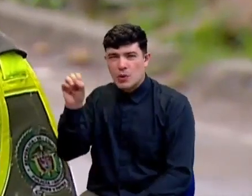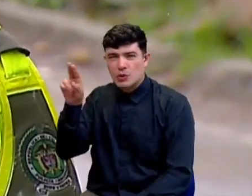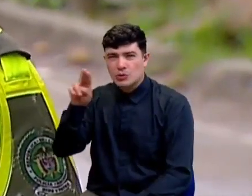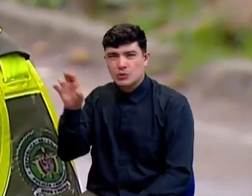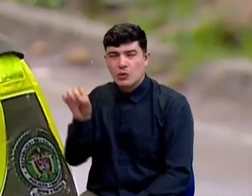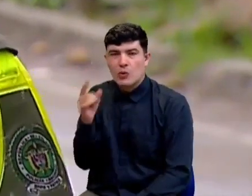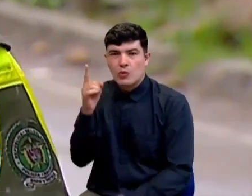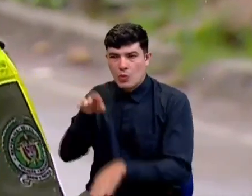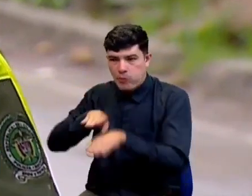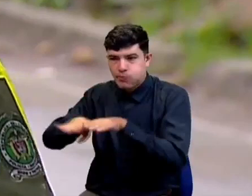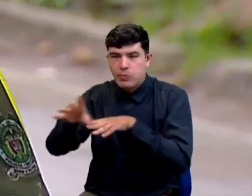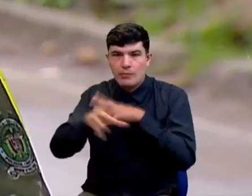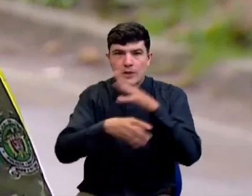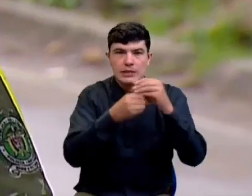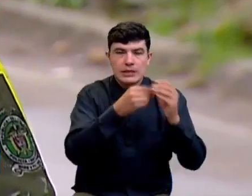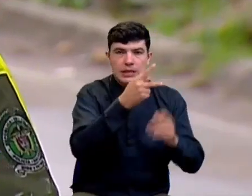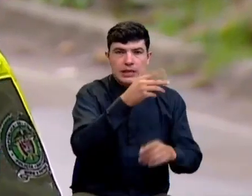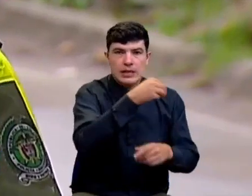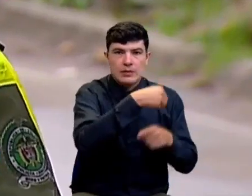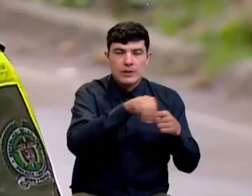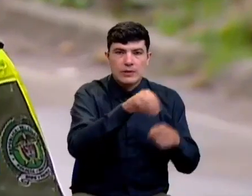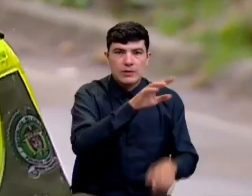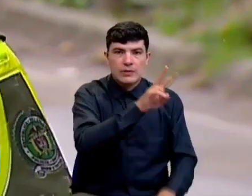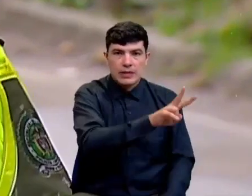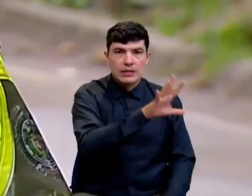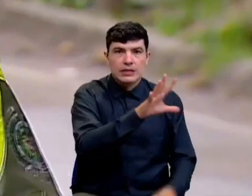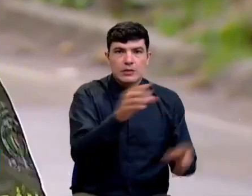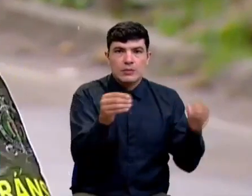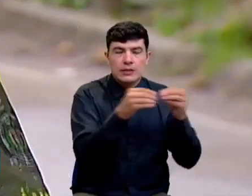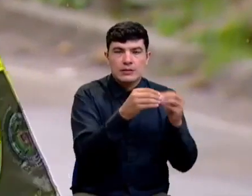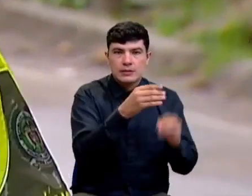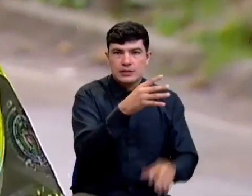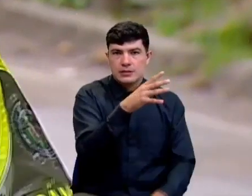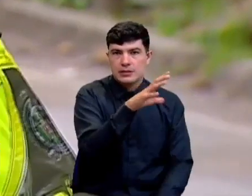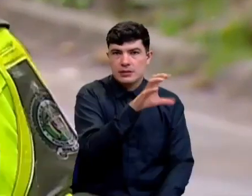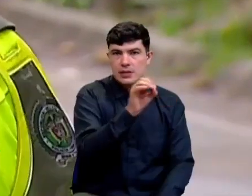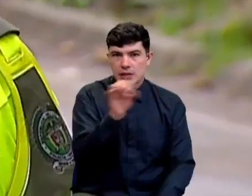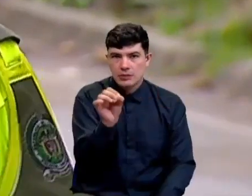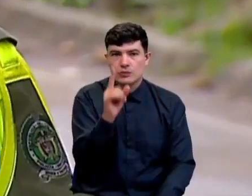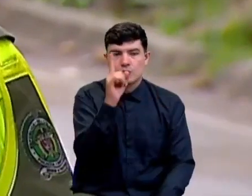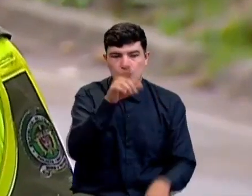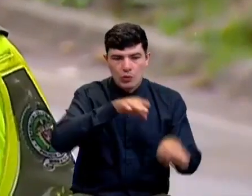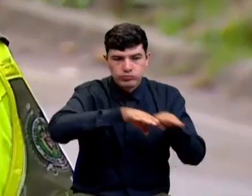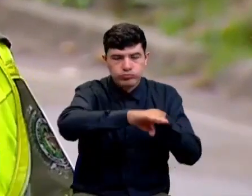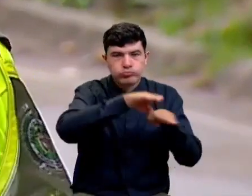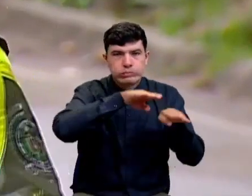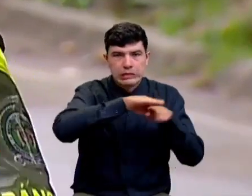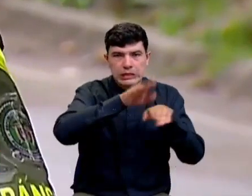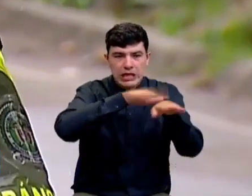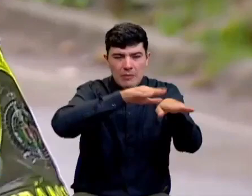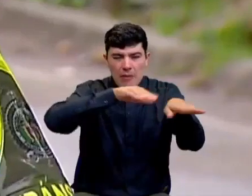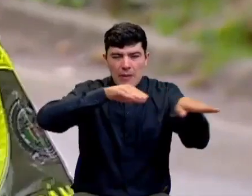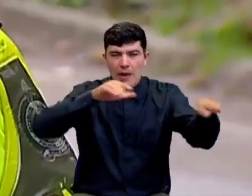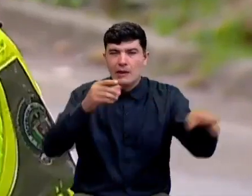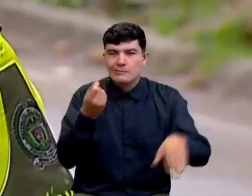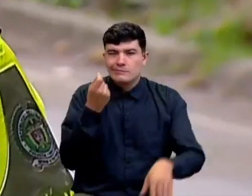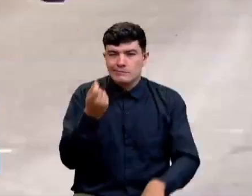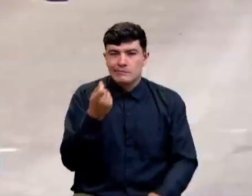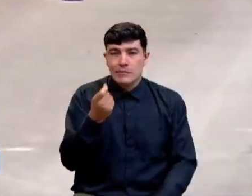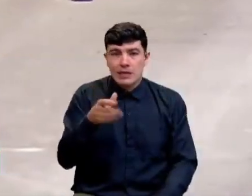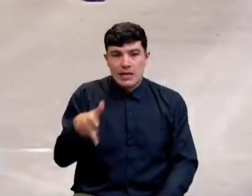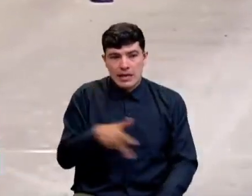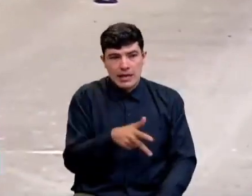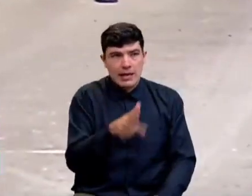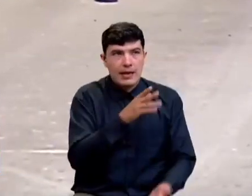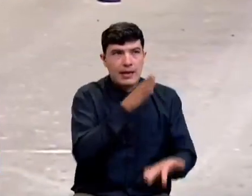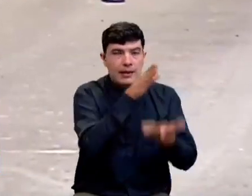kilómetro 95 más 500 igualmente un paso, un carril. Esto pues nos demora un poco más los trayectos, sobre todo a la vía a Pamplona. Es